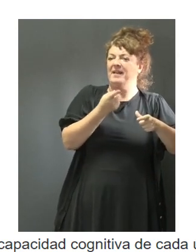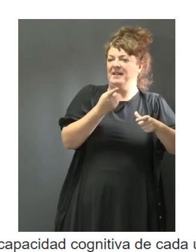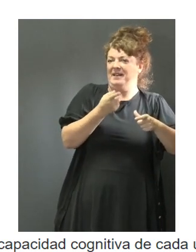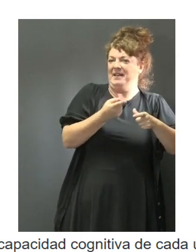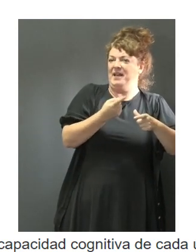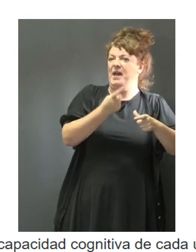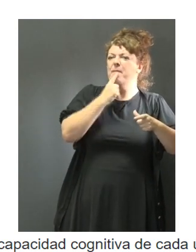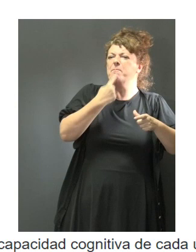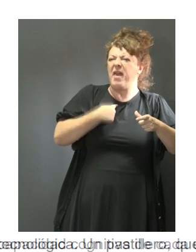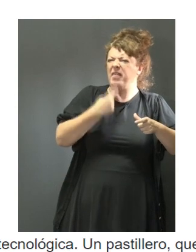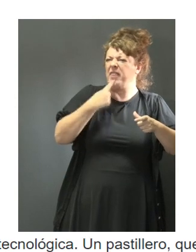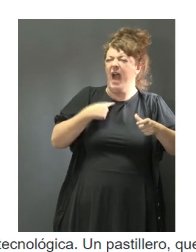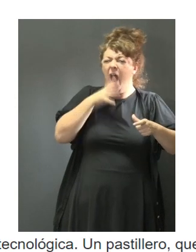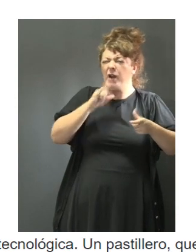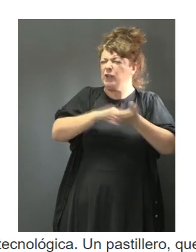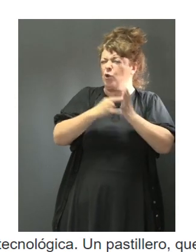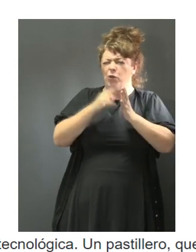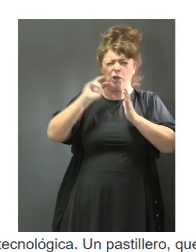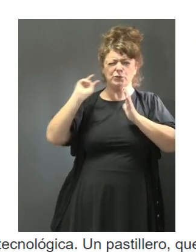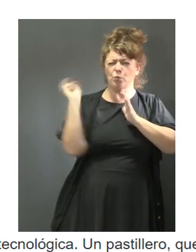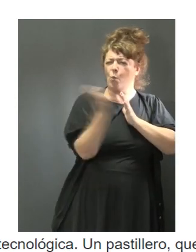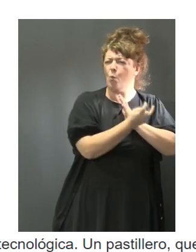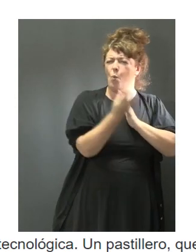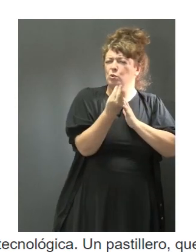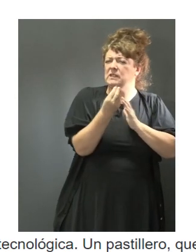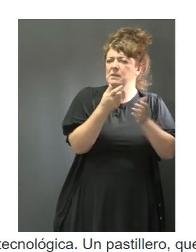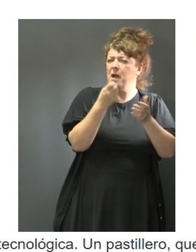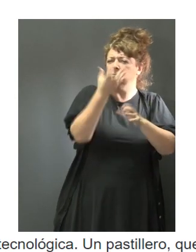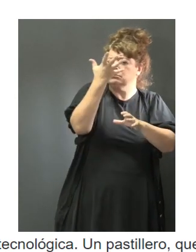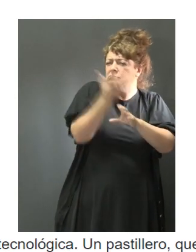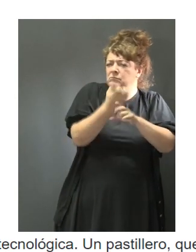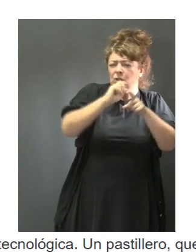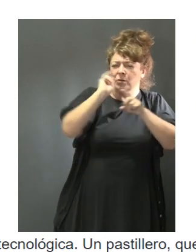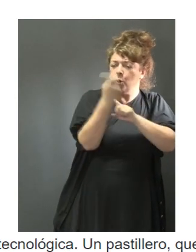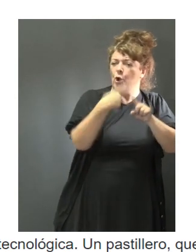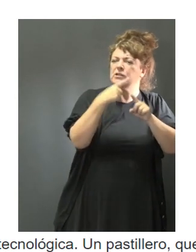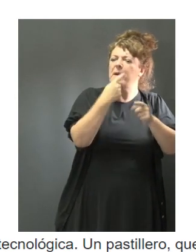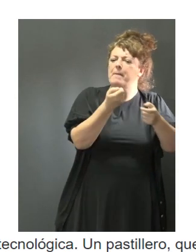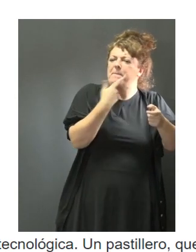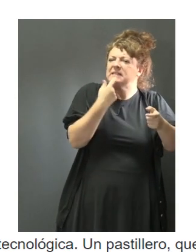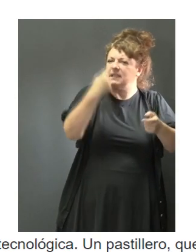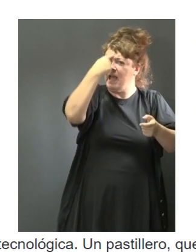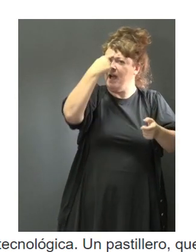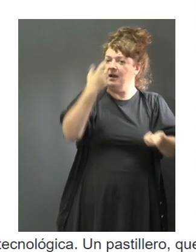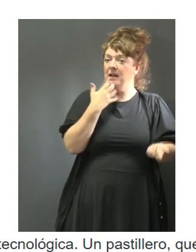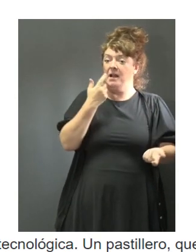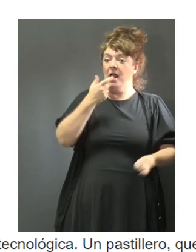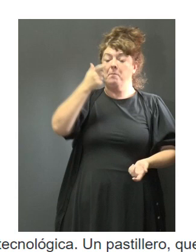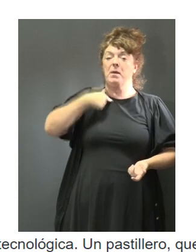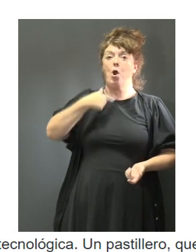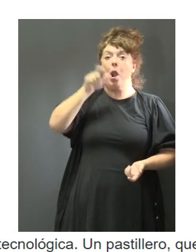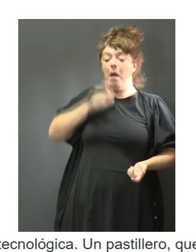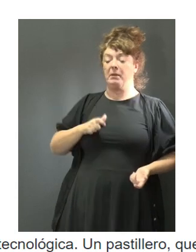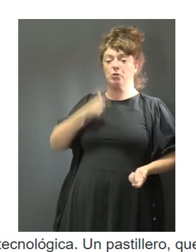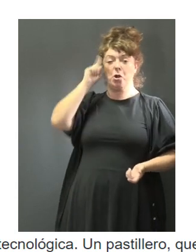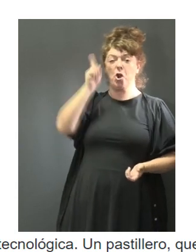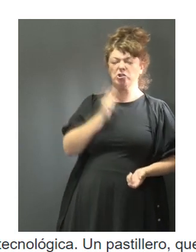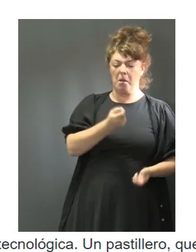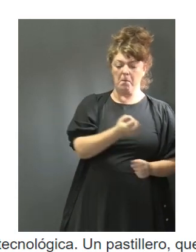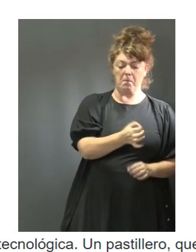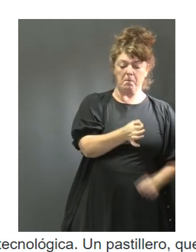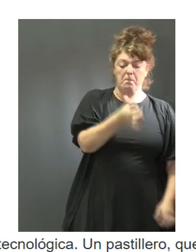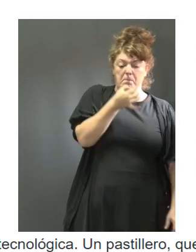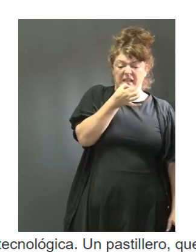ayer. O sea, ya hay 1000 soluciones mucho más completas. Pero cuando la persona ni siquiera identifica lo que es una